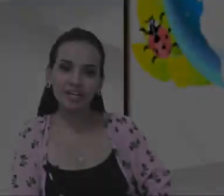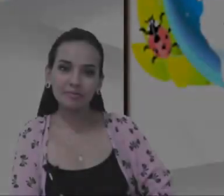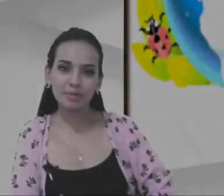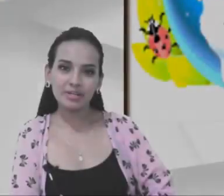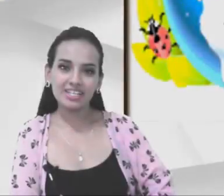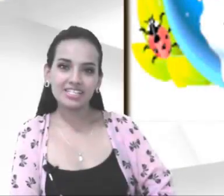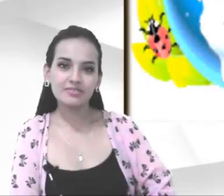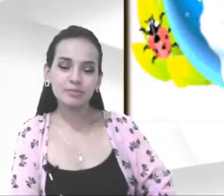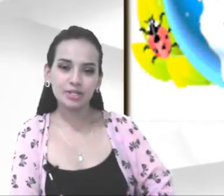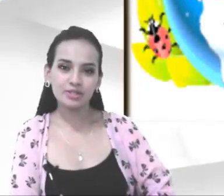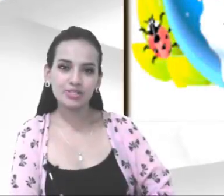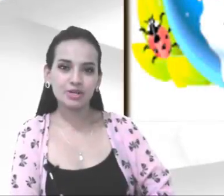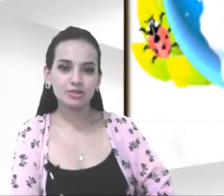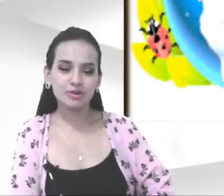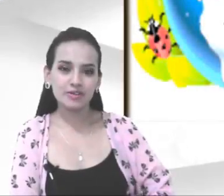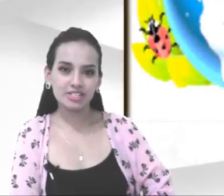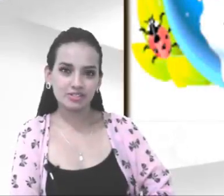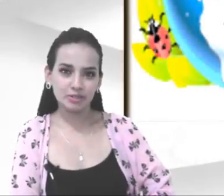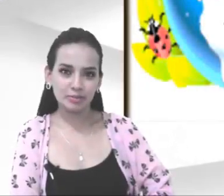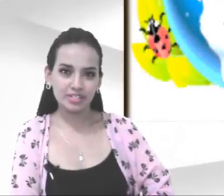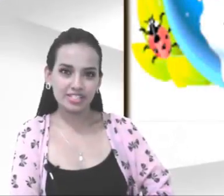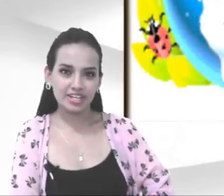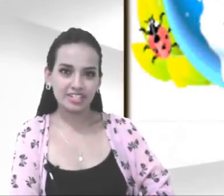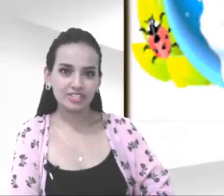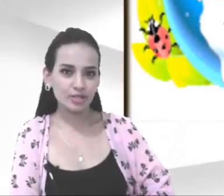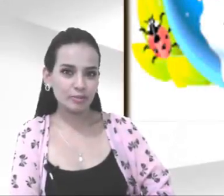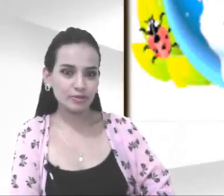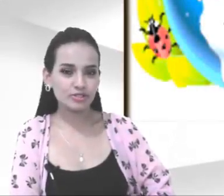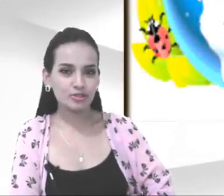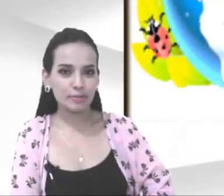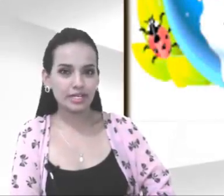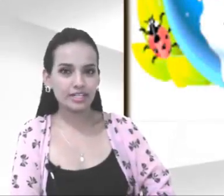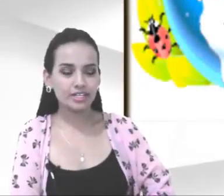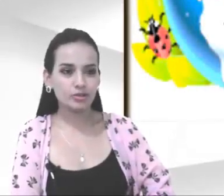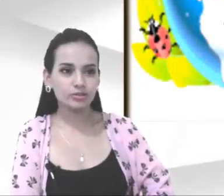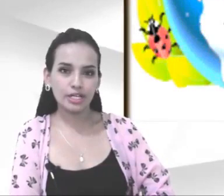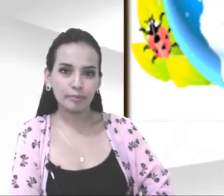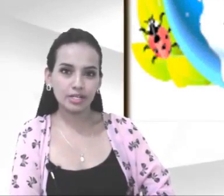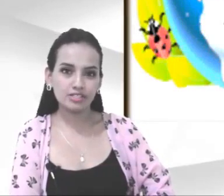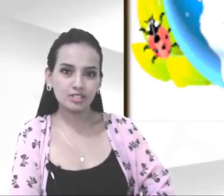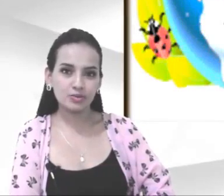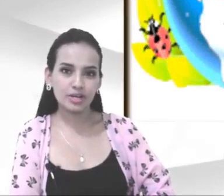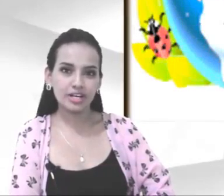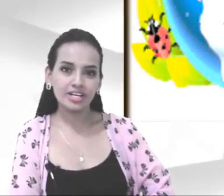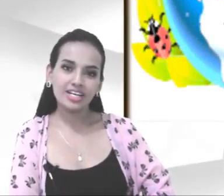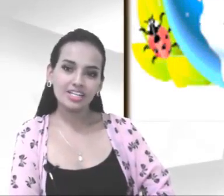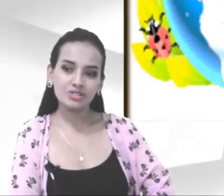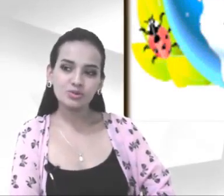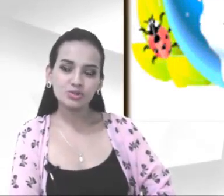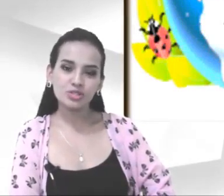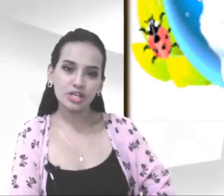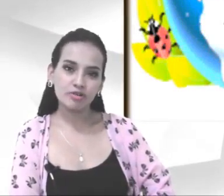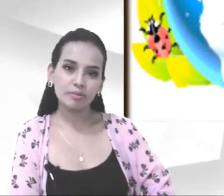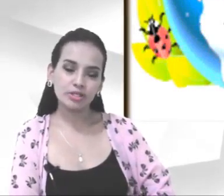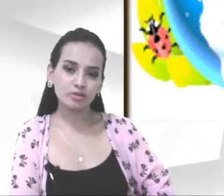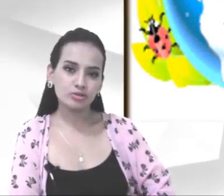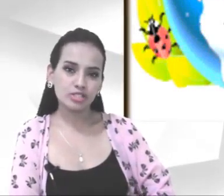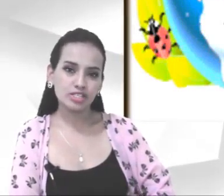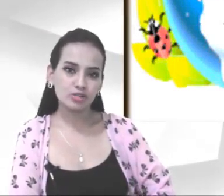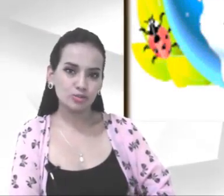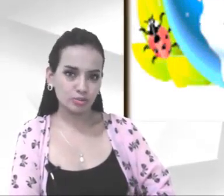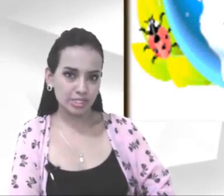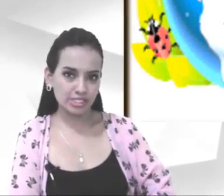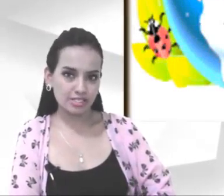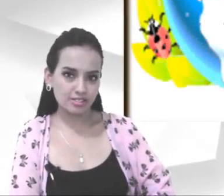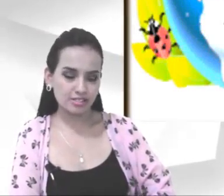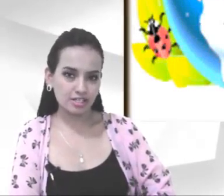hola bienvenidas y bienvenidos a una nueva sesión de aprendizaje soy la profesora marta girón de la esperanza intibucá y es un gusto estar nuevamente con ustedes